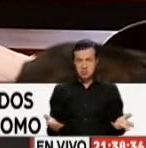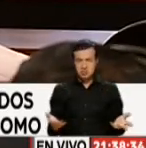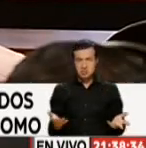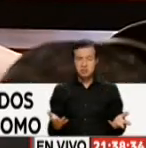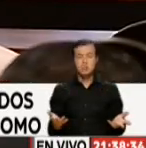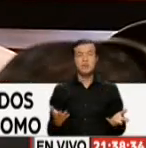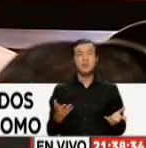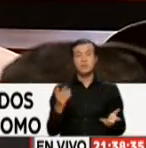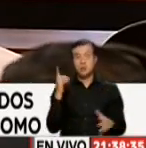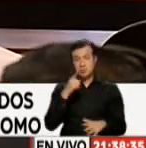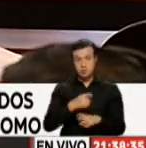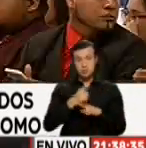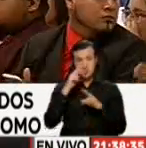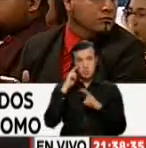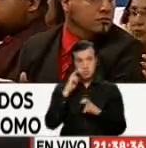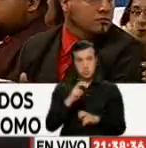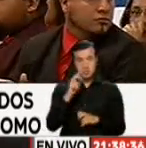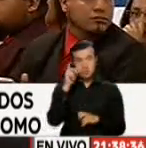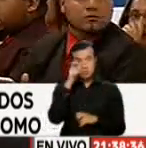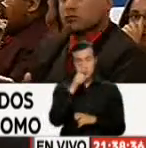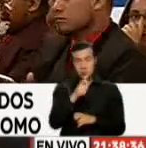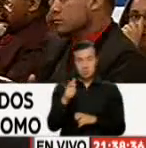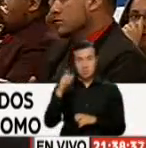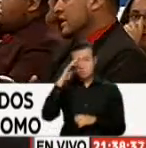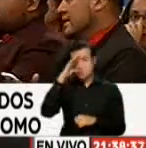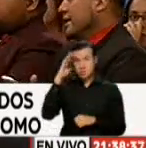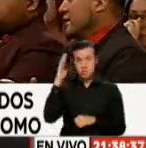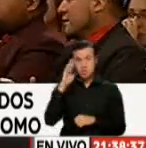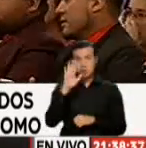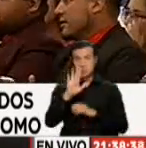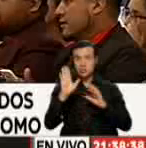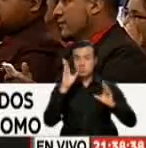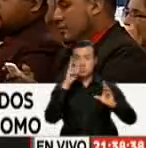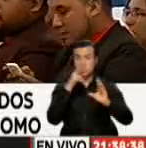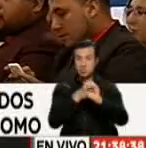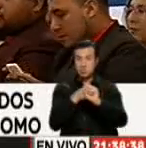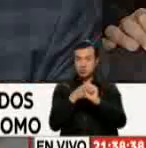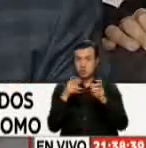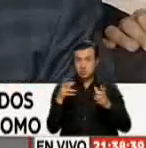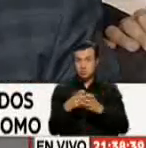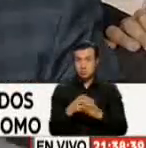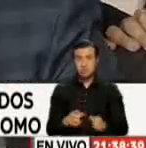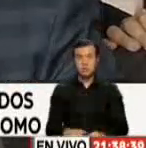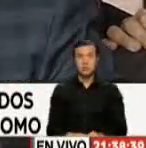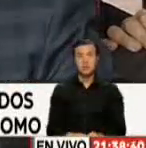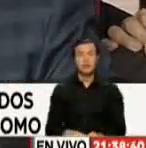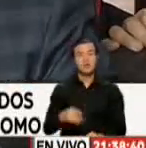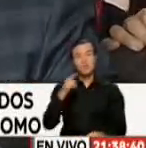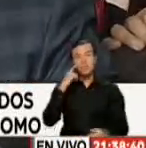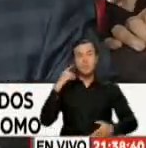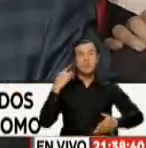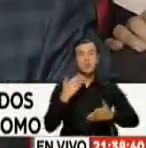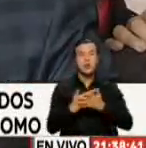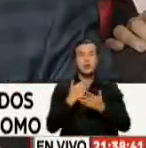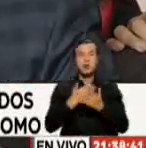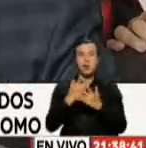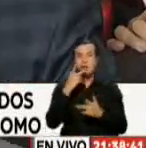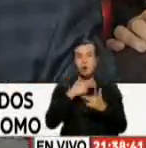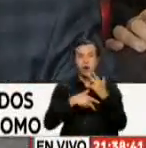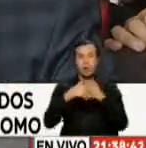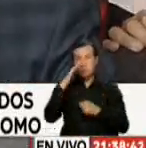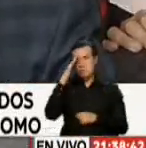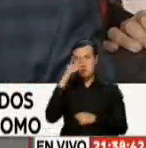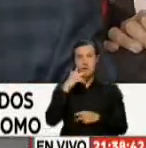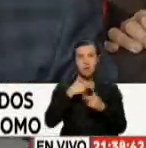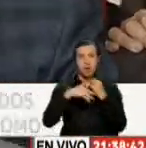además dispuso la investigación de fiscales y policías que participaron en el caso. Lo que quedó demostrado fue la falsedad de la policía